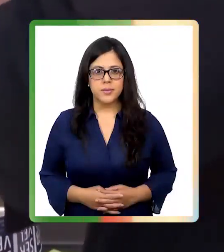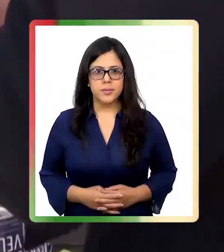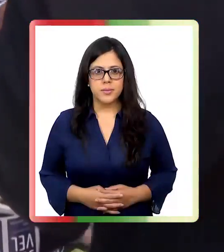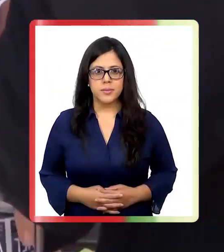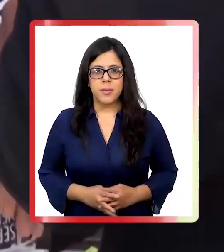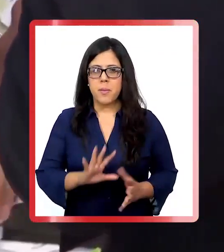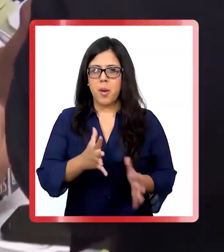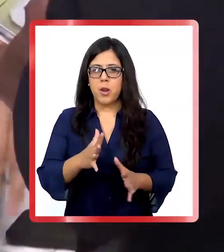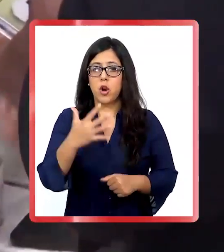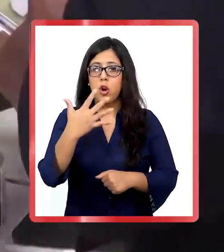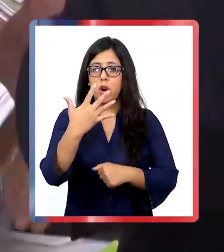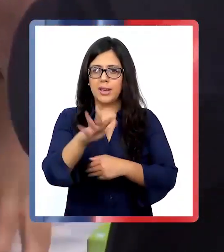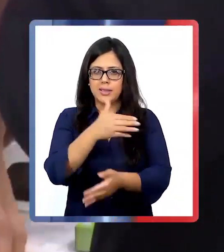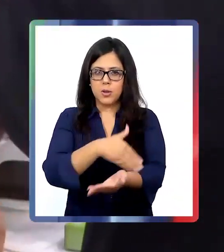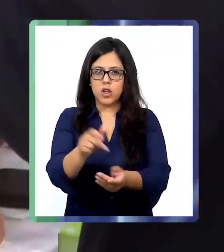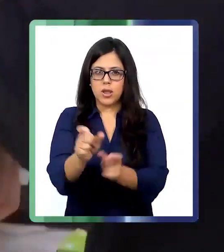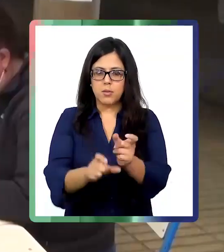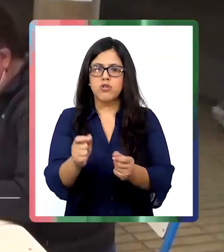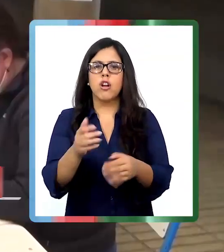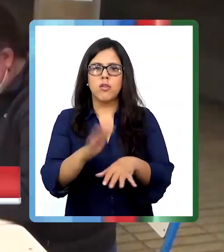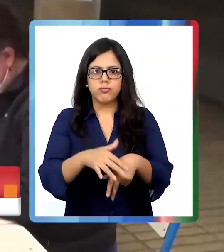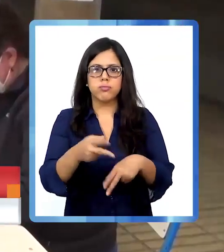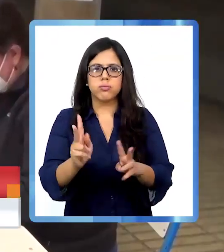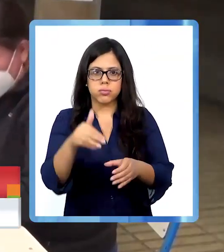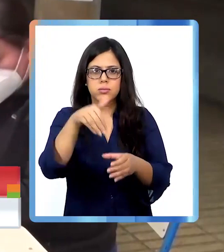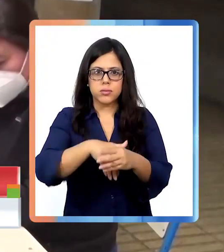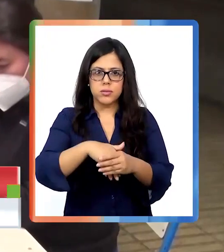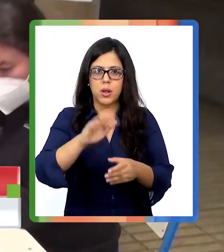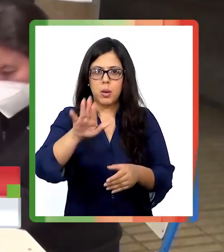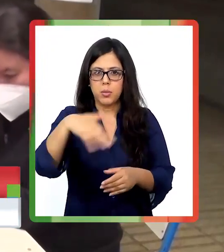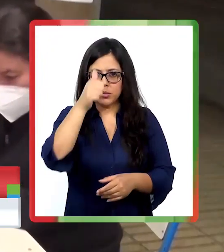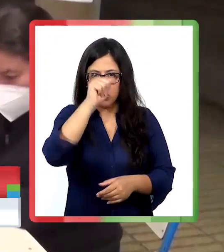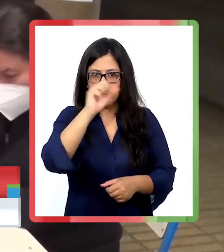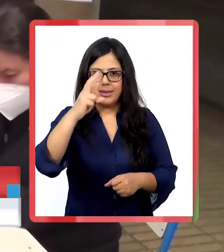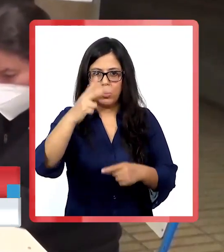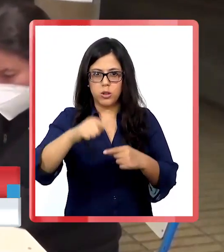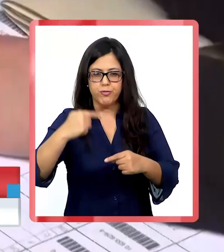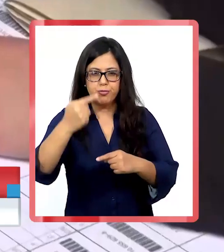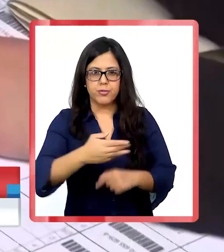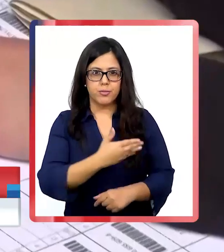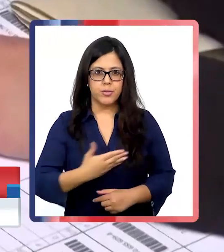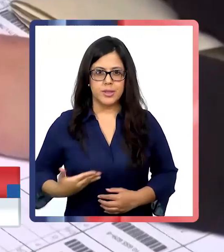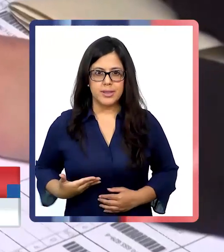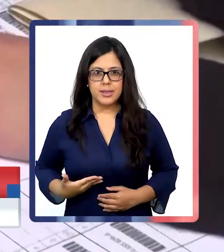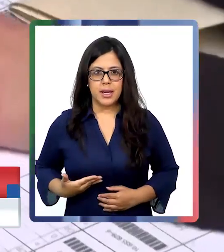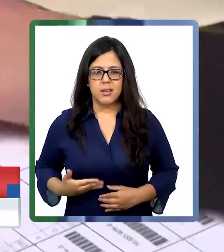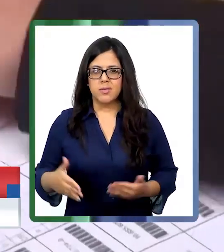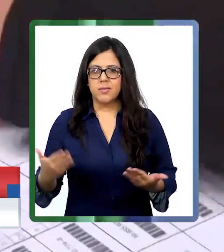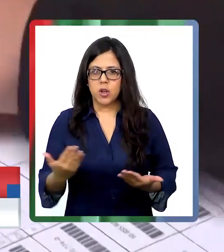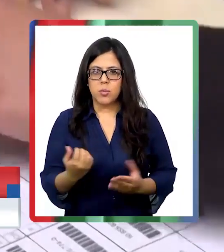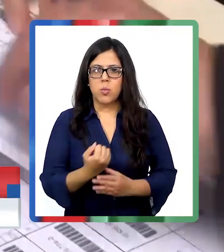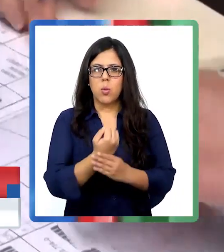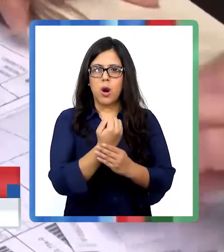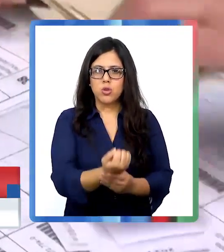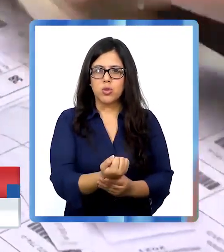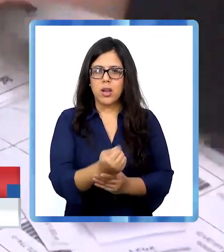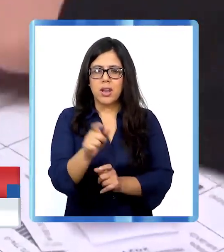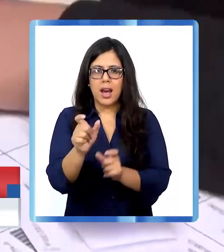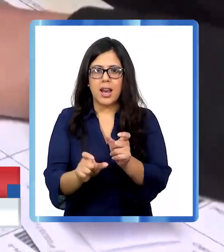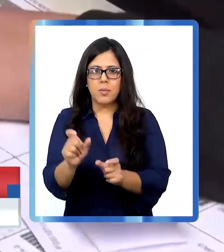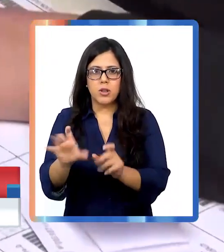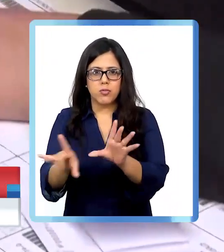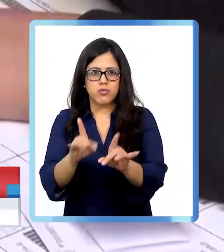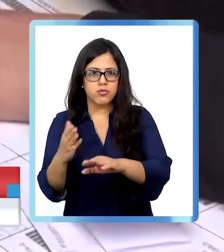Poco más de 15 millones de personas están habilitadas para votar este domingo en la segunda vuelta presidencial. ¿Cómo ayudar al desplazamiento de los electores